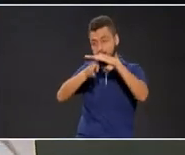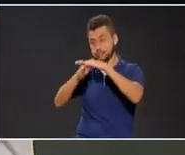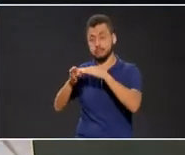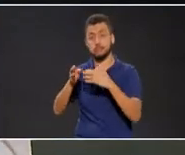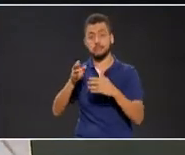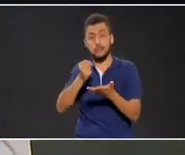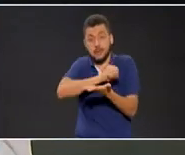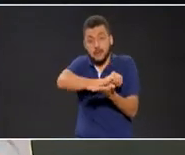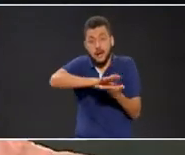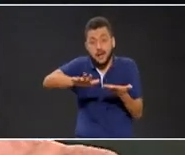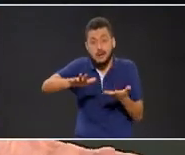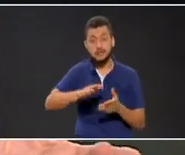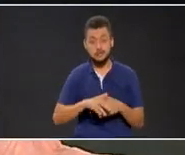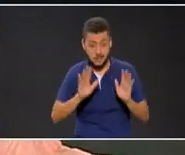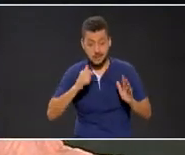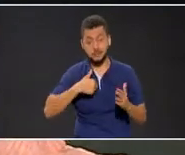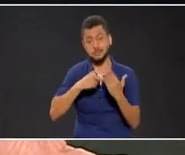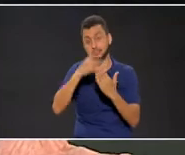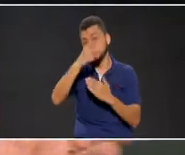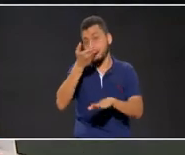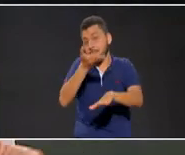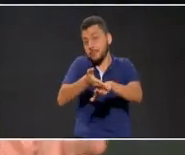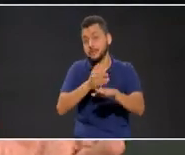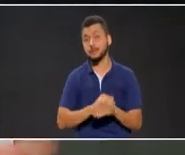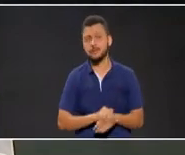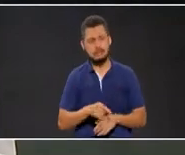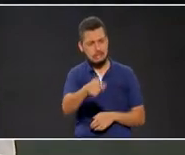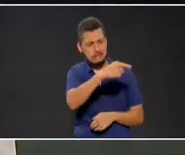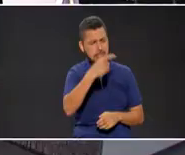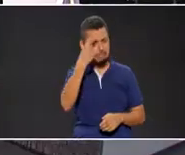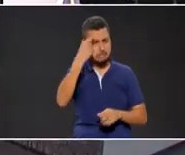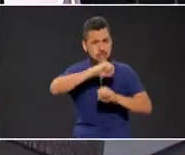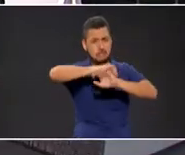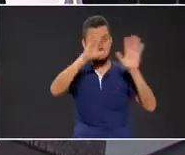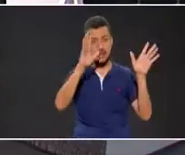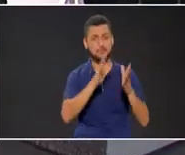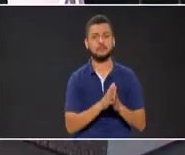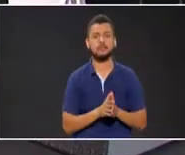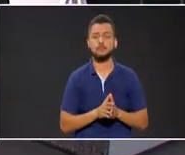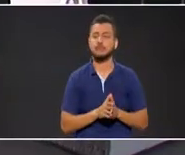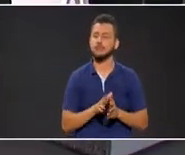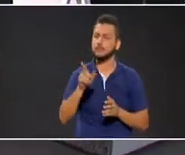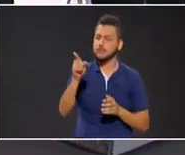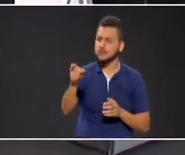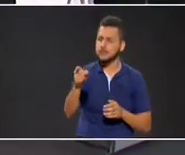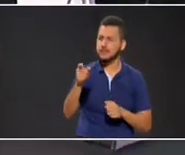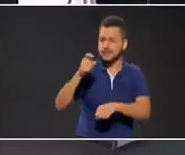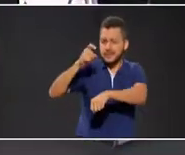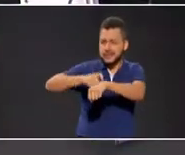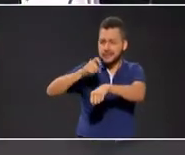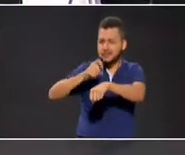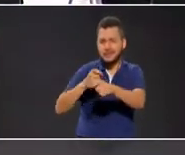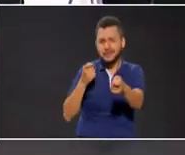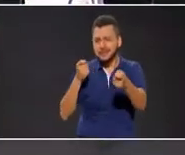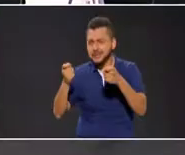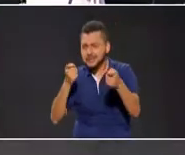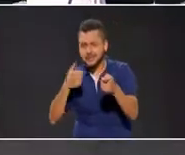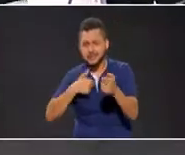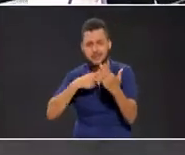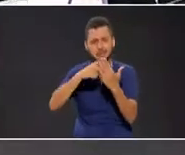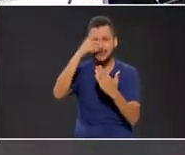a ellos y ellos son la sabiduría de antioquia la sabiduría en ello usted dice que a veces no le da tiempo de terminar sus